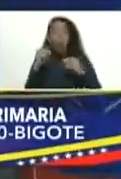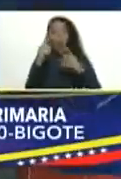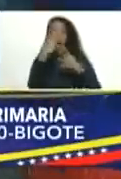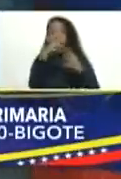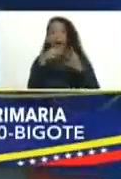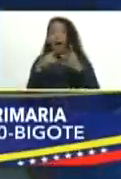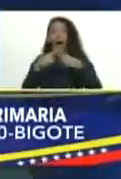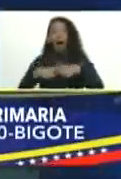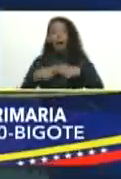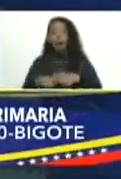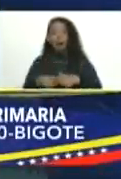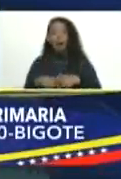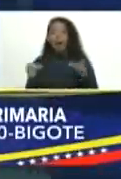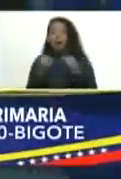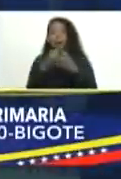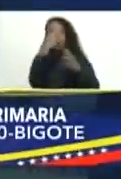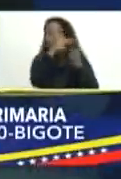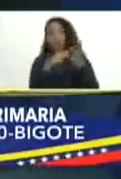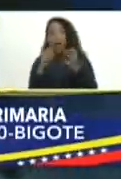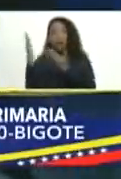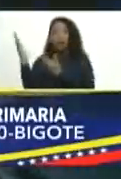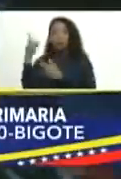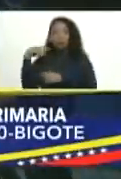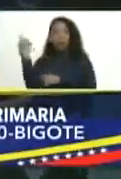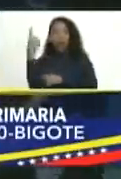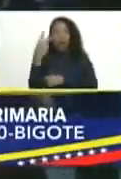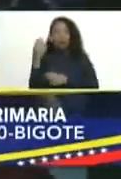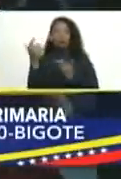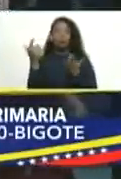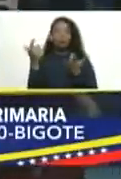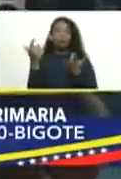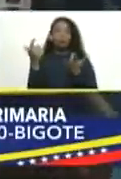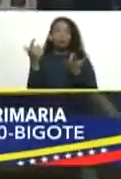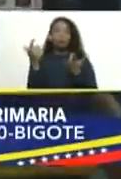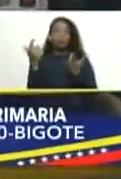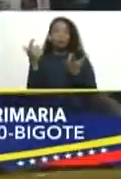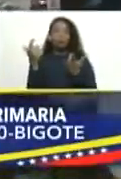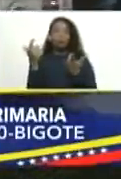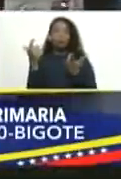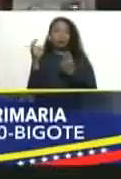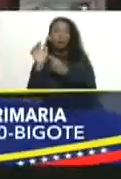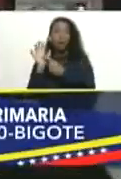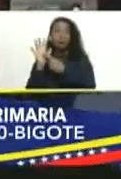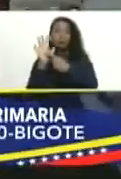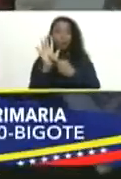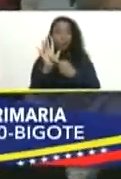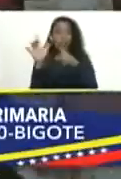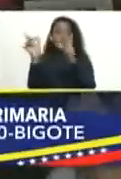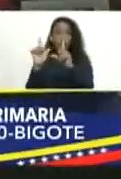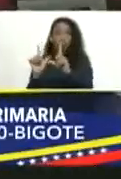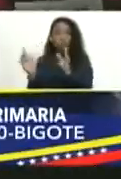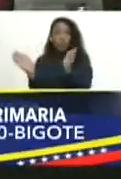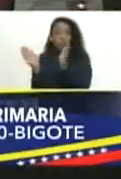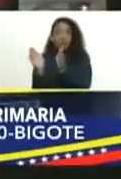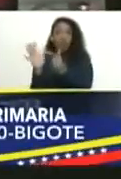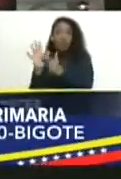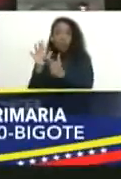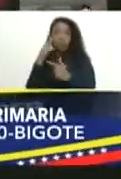con equipadas estas ambulancias con monitores multiparámetros, con